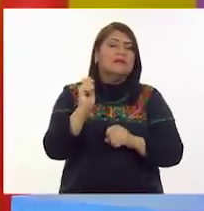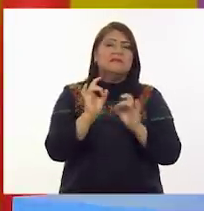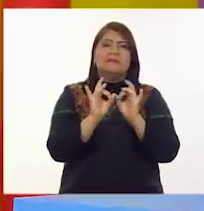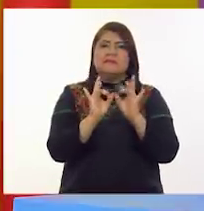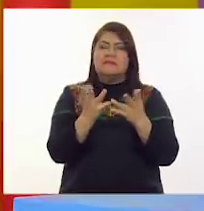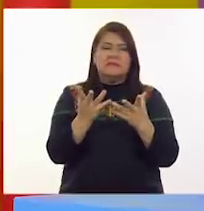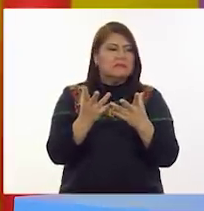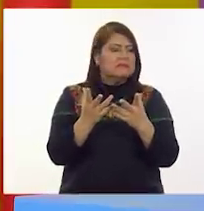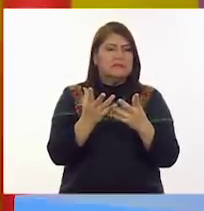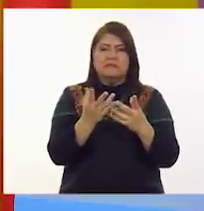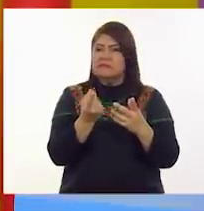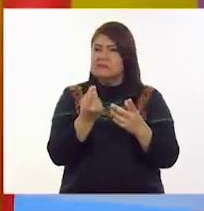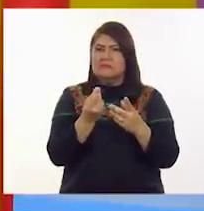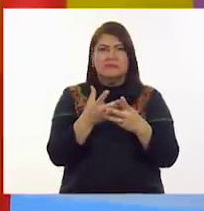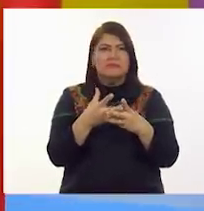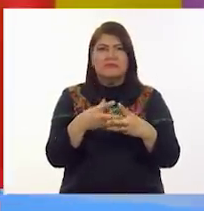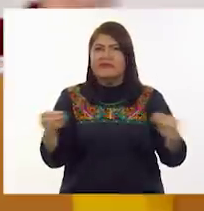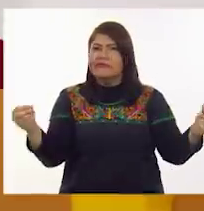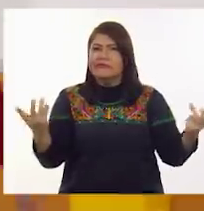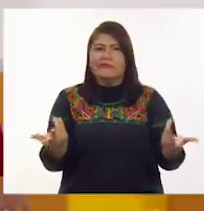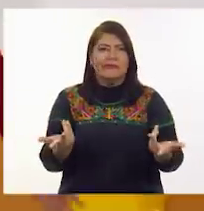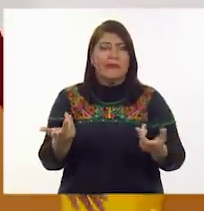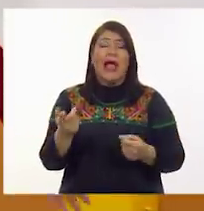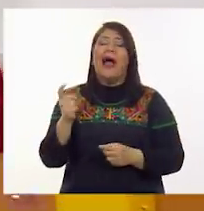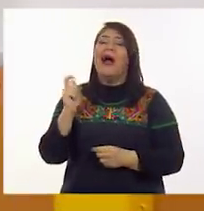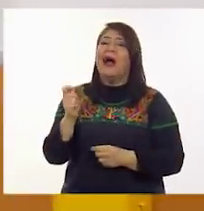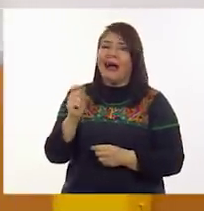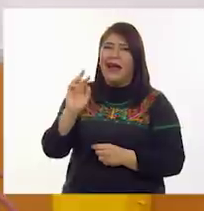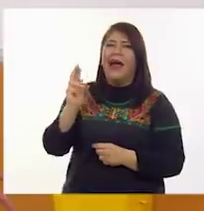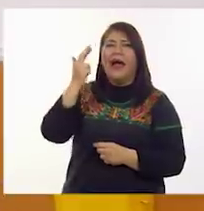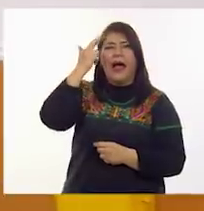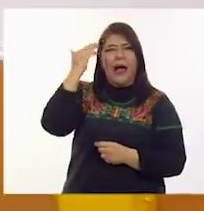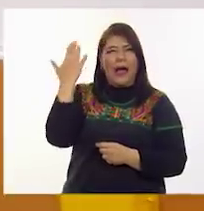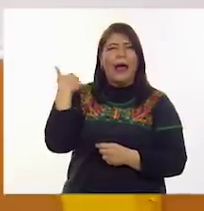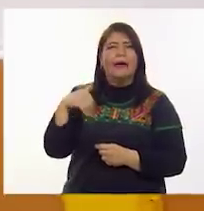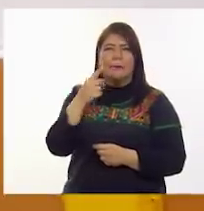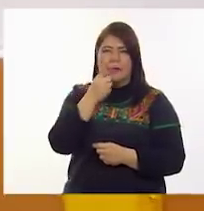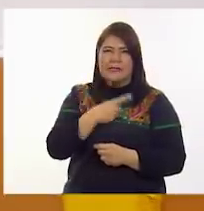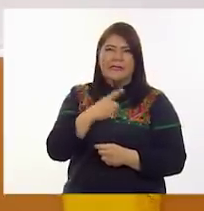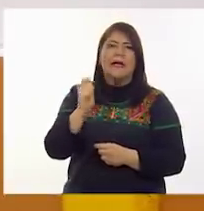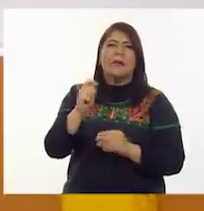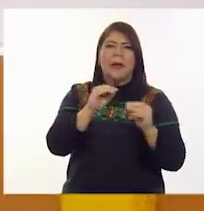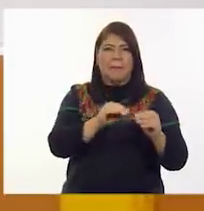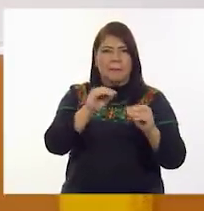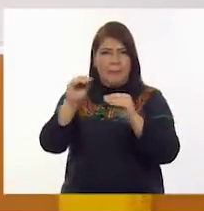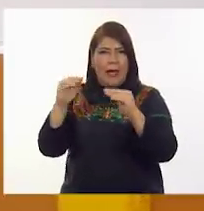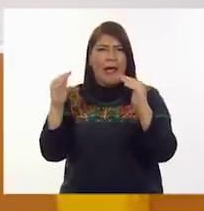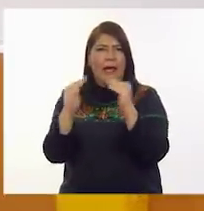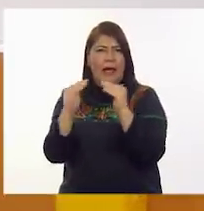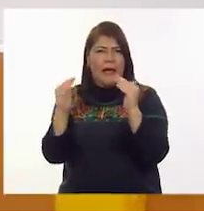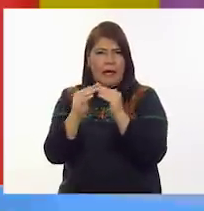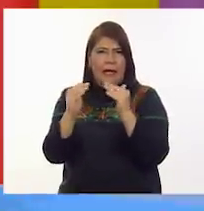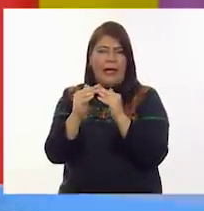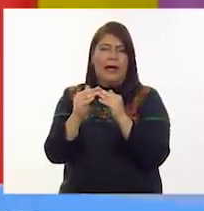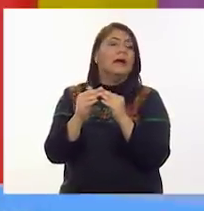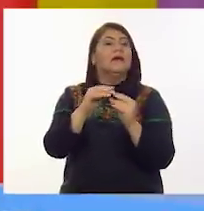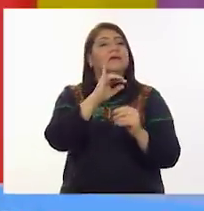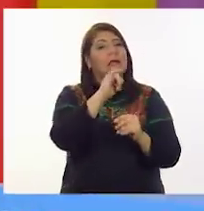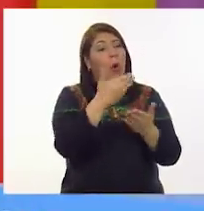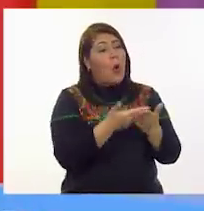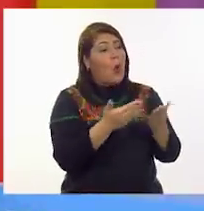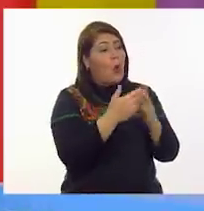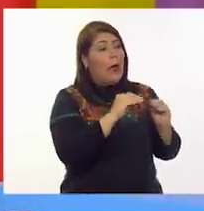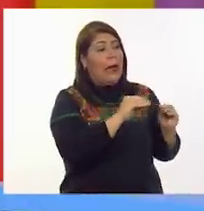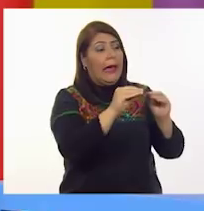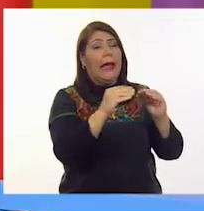sabemos qué pasó con Mambo. Sí, recuerdo que me comentaste hace unos meses que se iban a cambiar de casa. Y en la casa en donde ahora